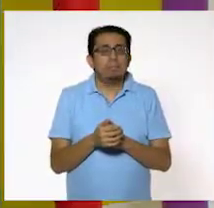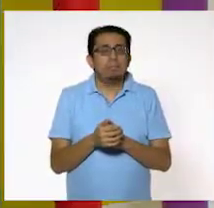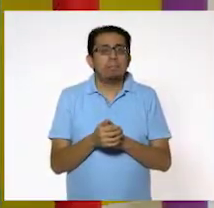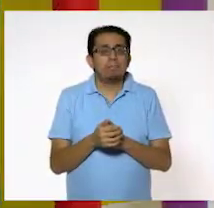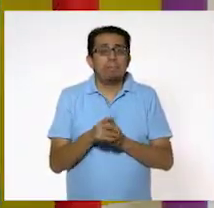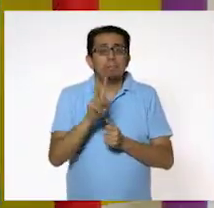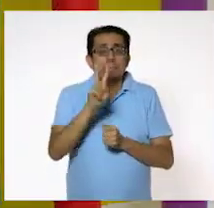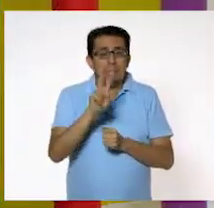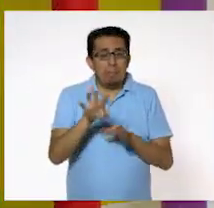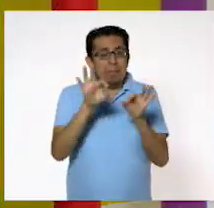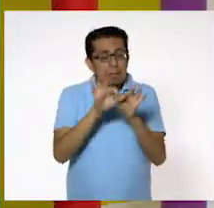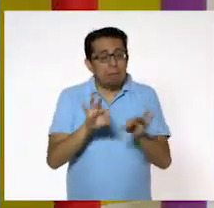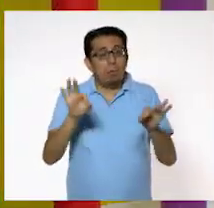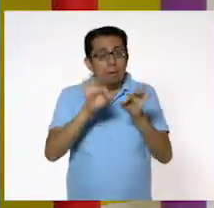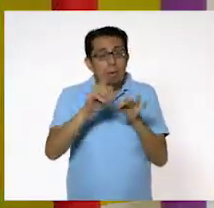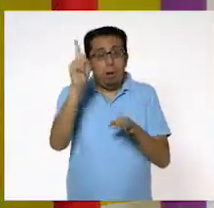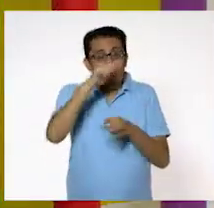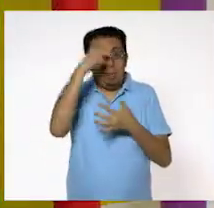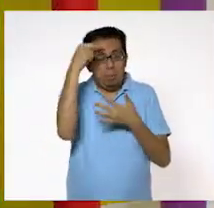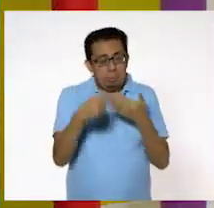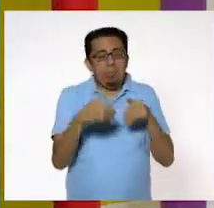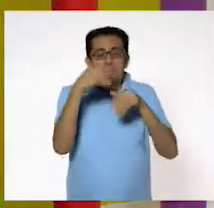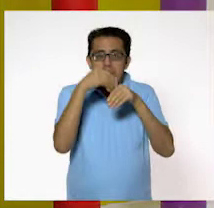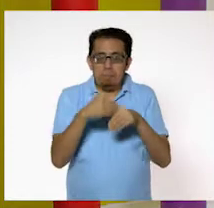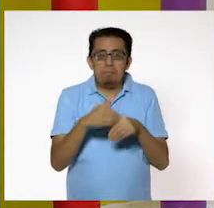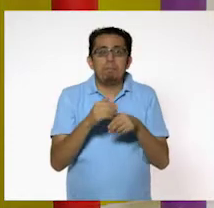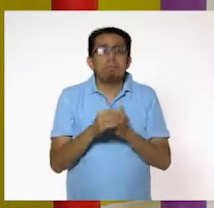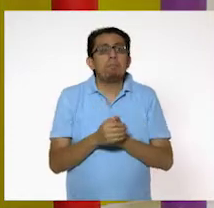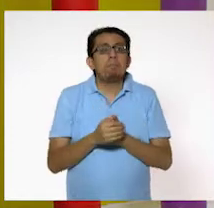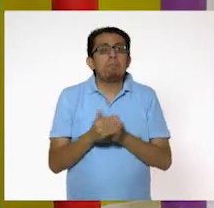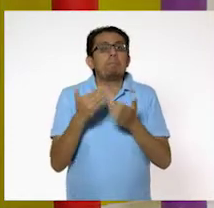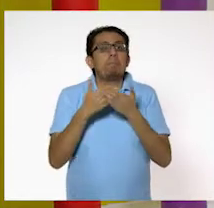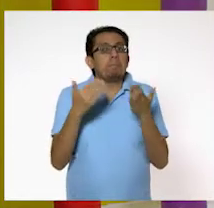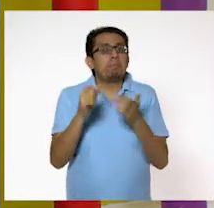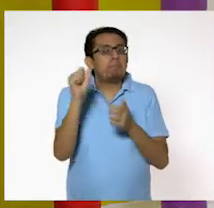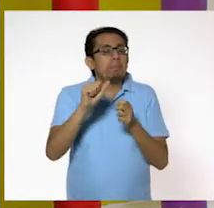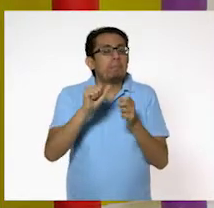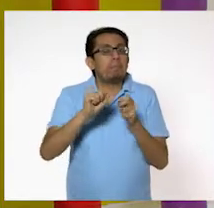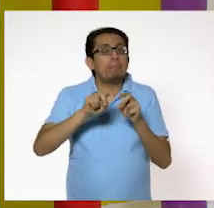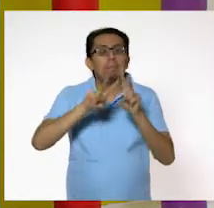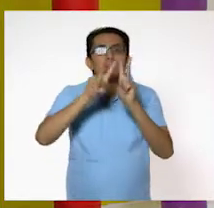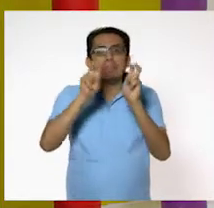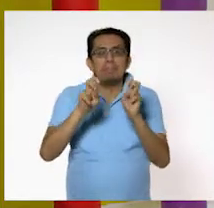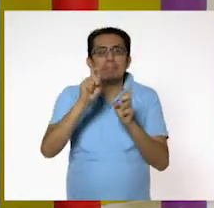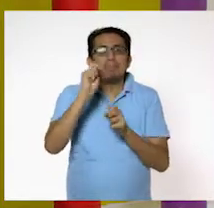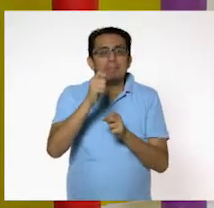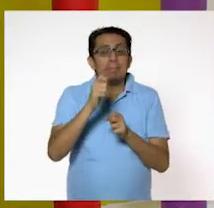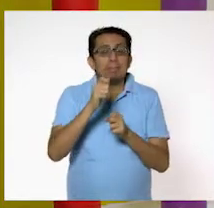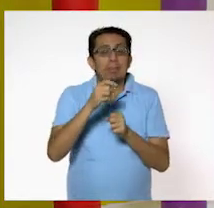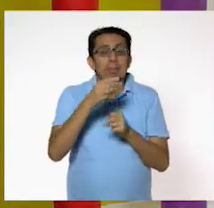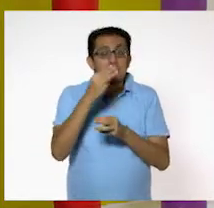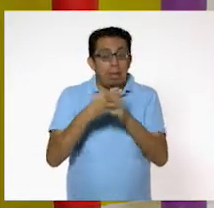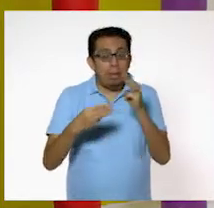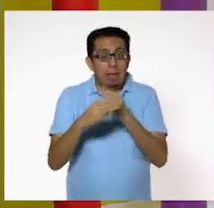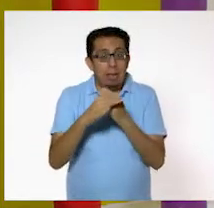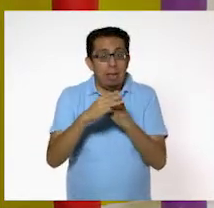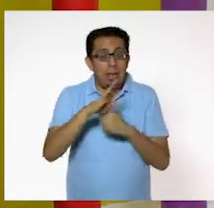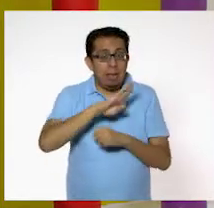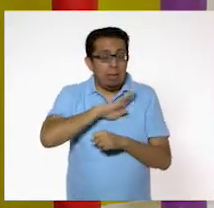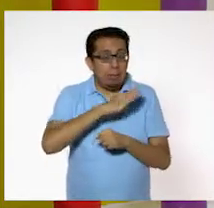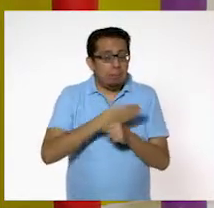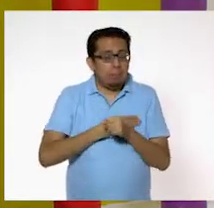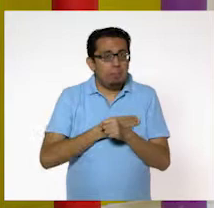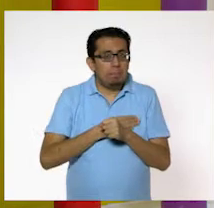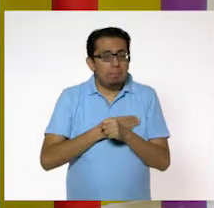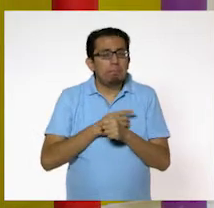Qué importante seguir estas recomendaciones. Y ahora sí, el tema de hoy en la asignatura de lengua materna es todo en